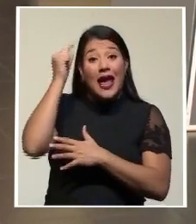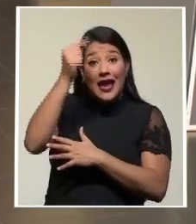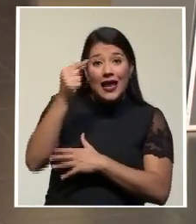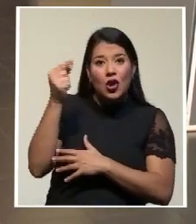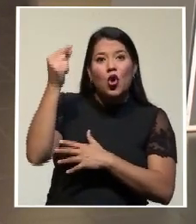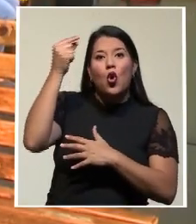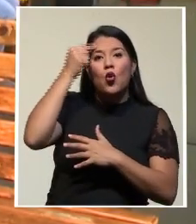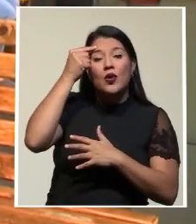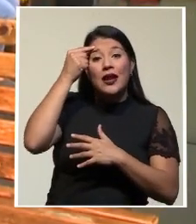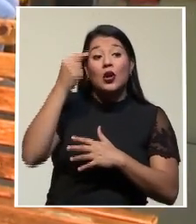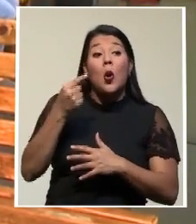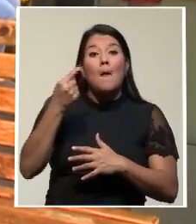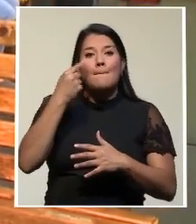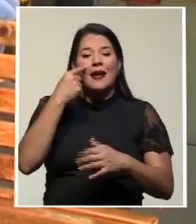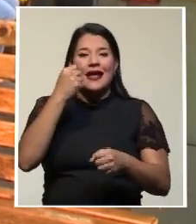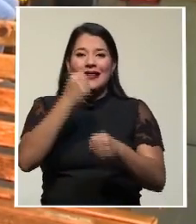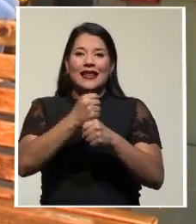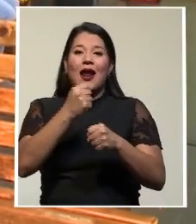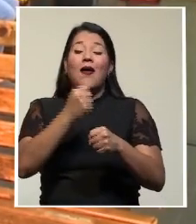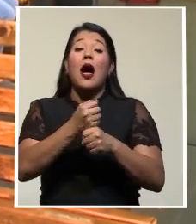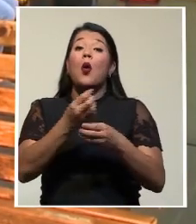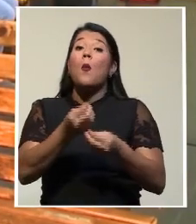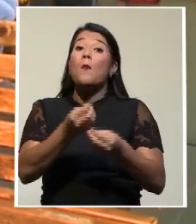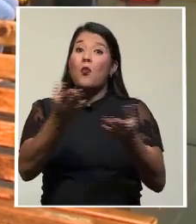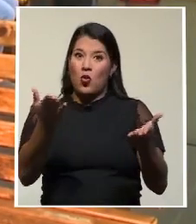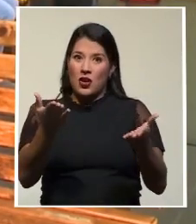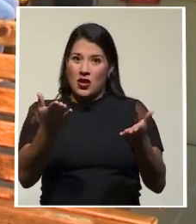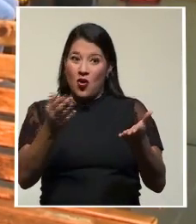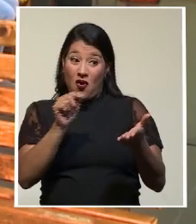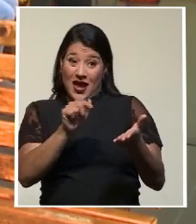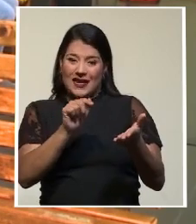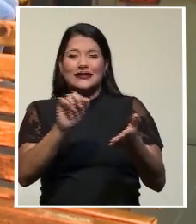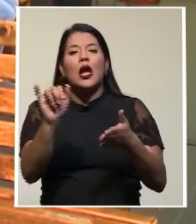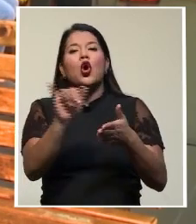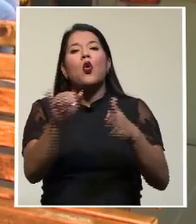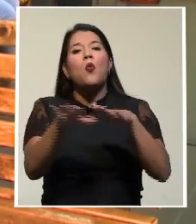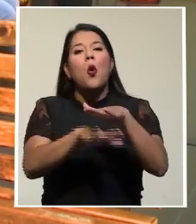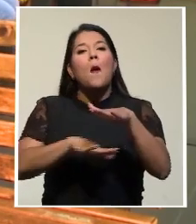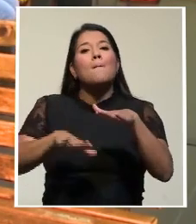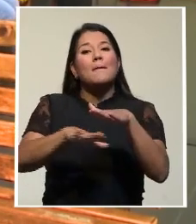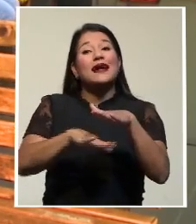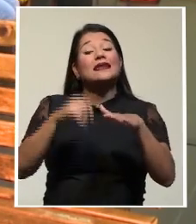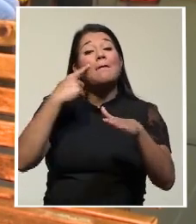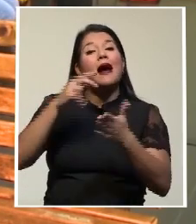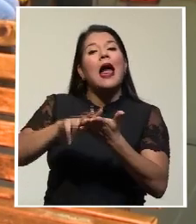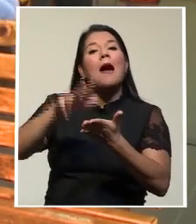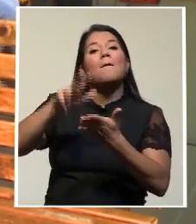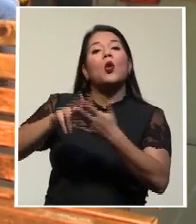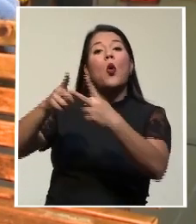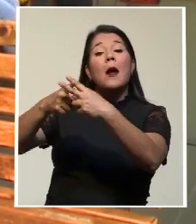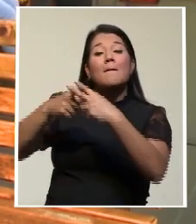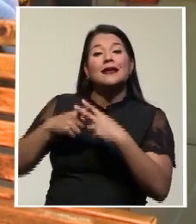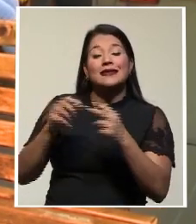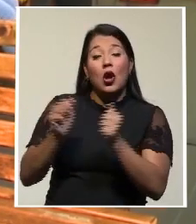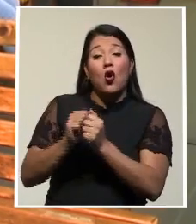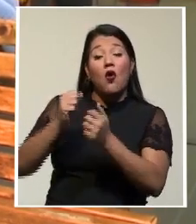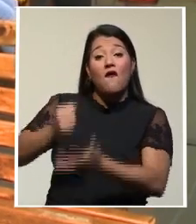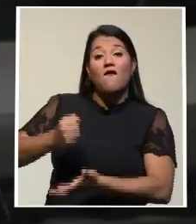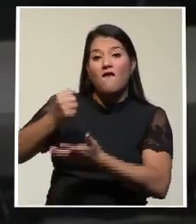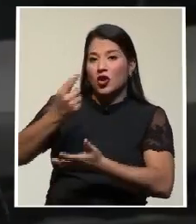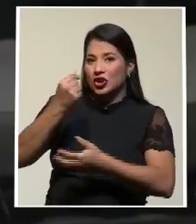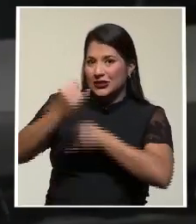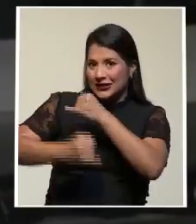columna vertebral del acuerdo con el Fondo Monetario Internacional y ese crédito por 1.778 millones de